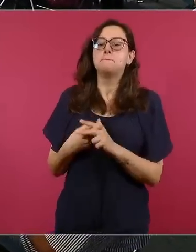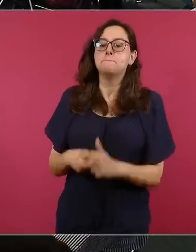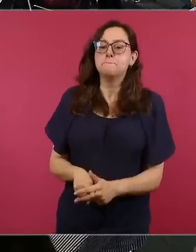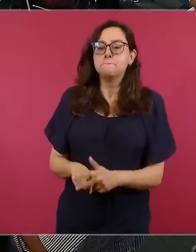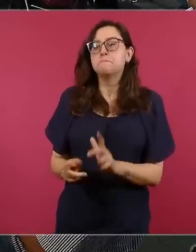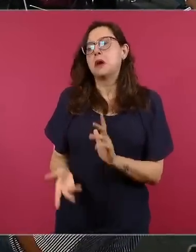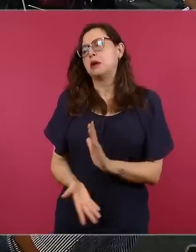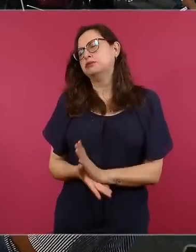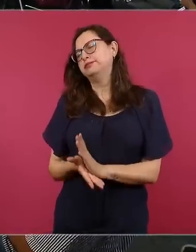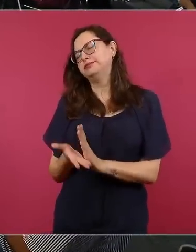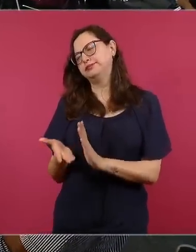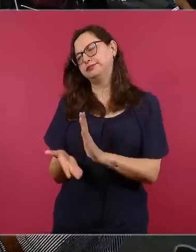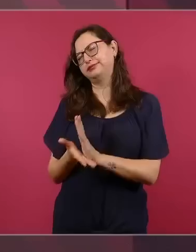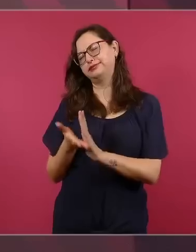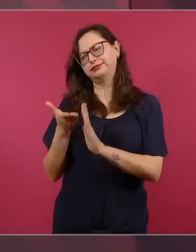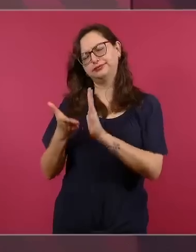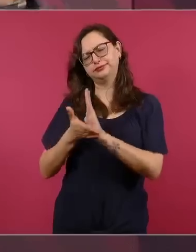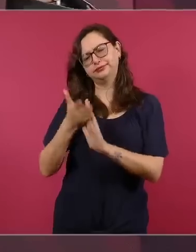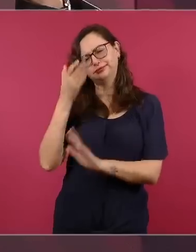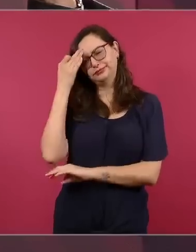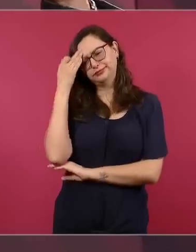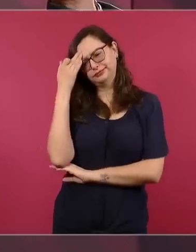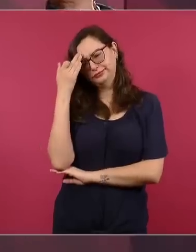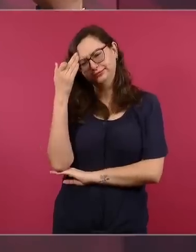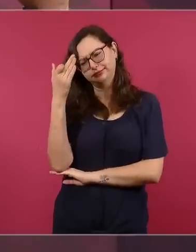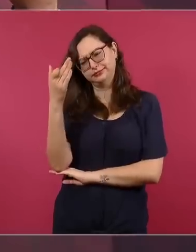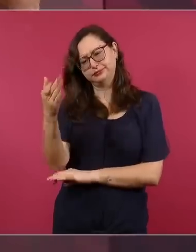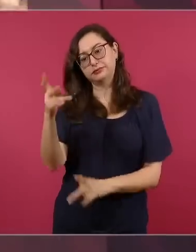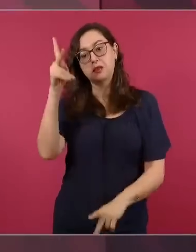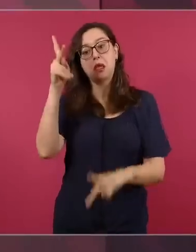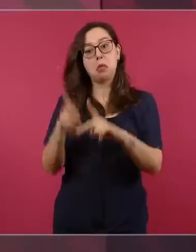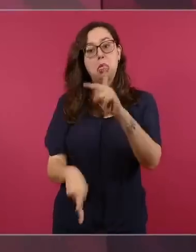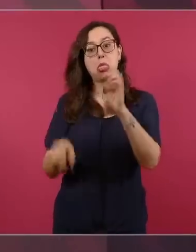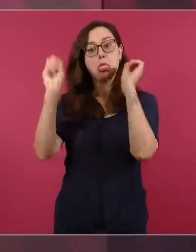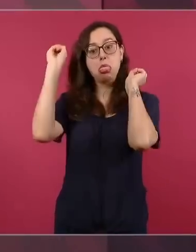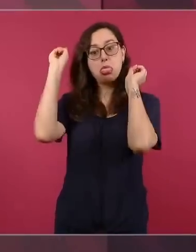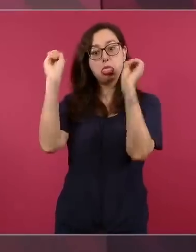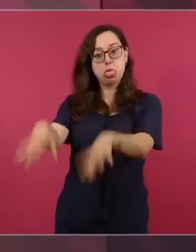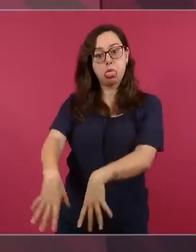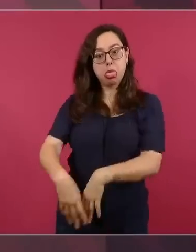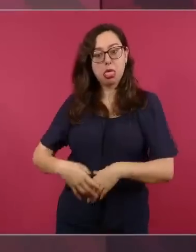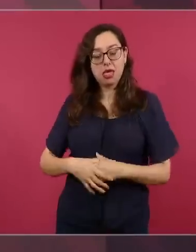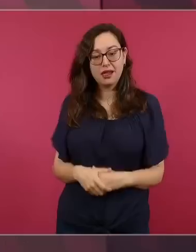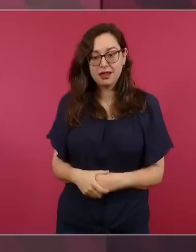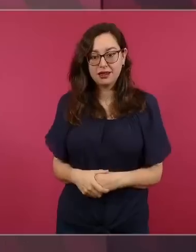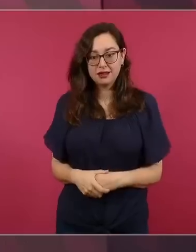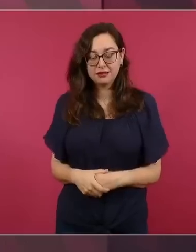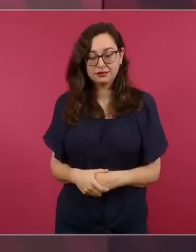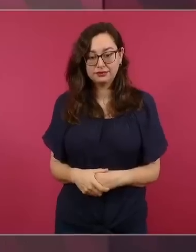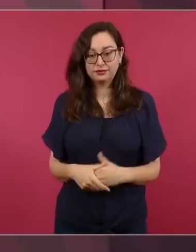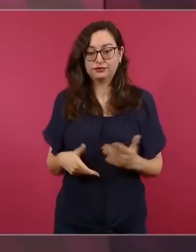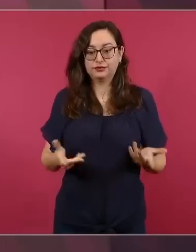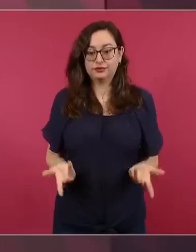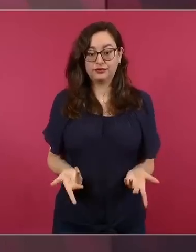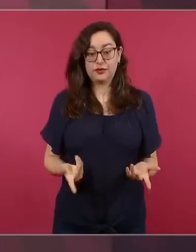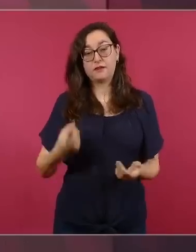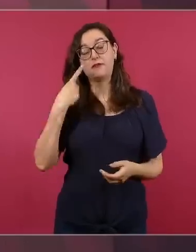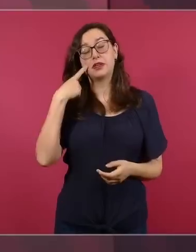no terminaban los hospitales. Ese de Ciudad Juárez lo inauguró un gobernador,